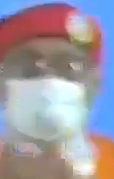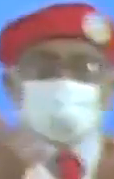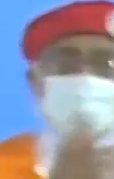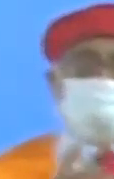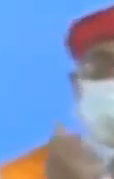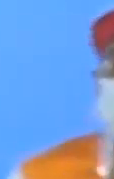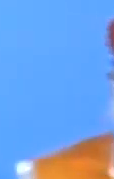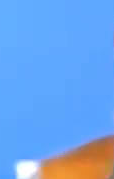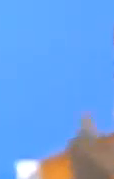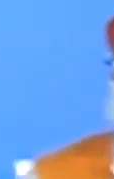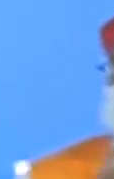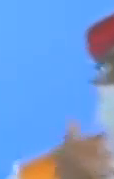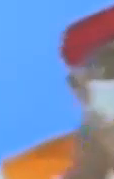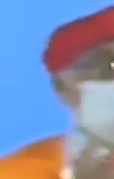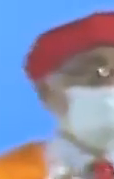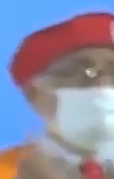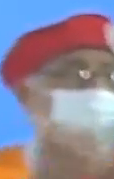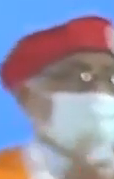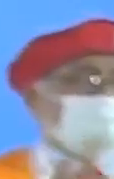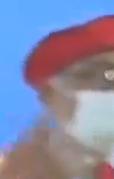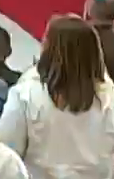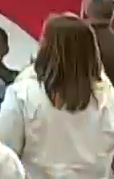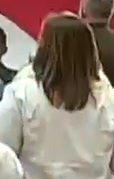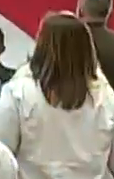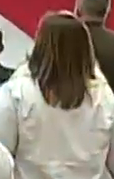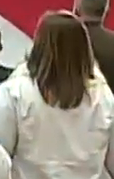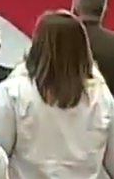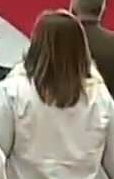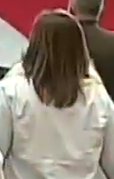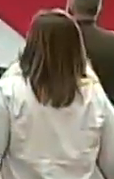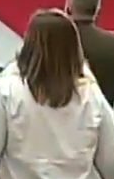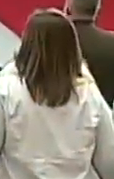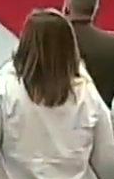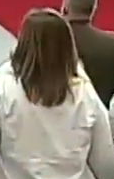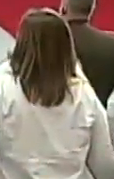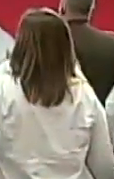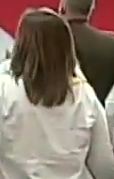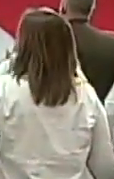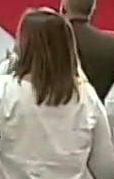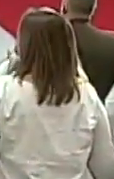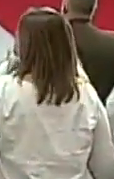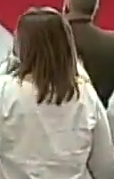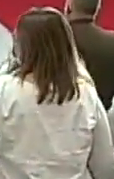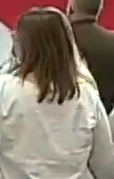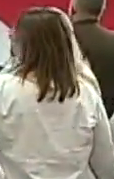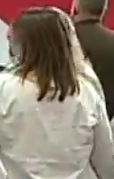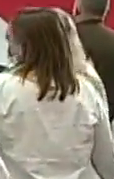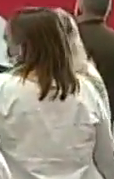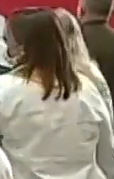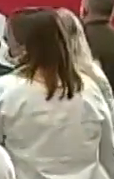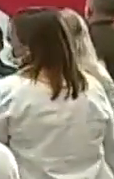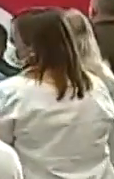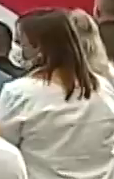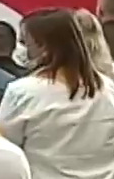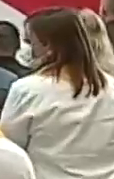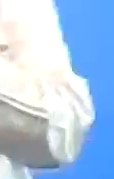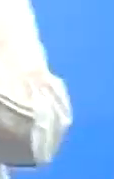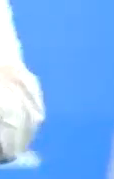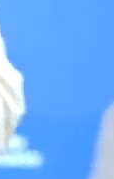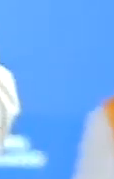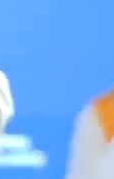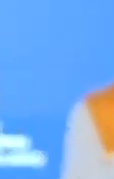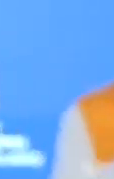para que Venezuela avance en la construcción de su Estado de Derecho Social. Todo aquel que se gradúa debe hacer un examen de conciencia